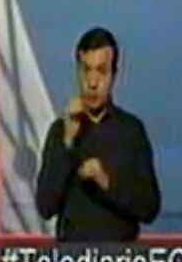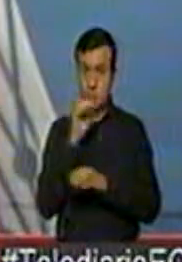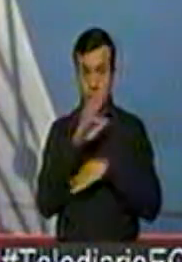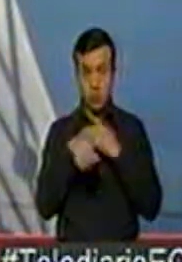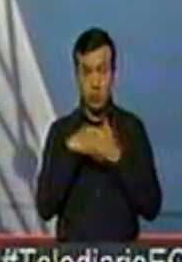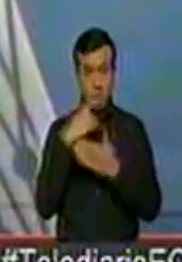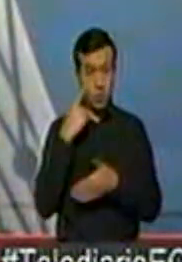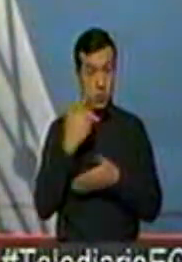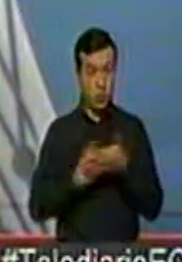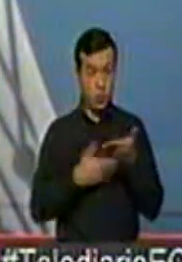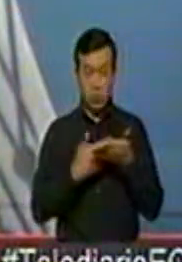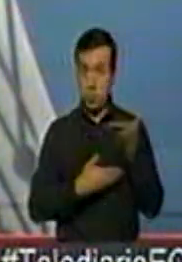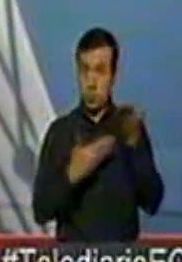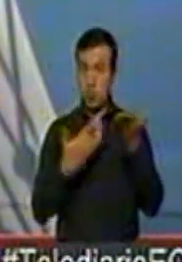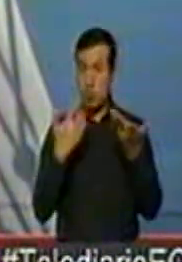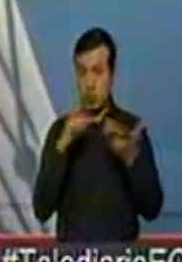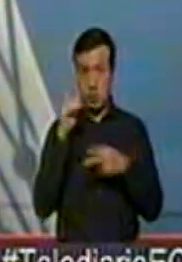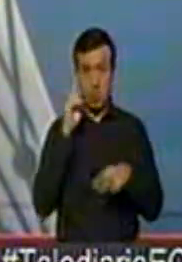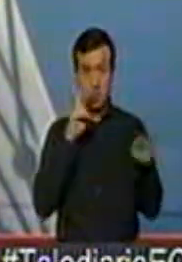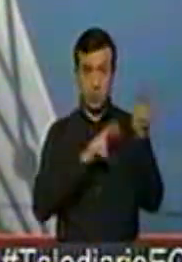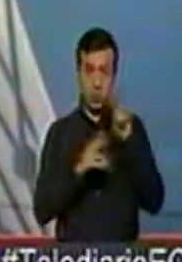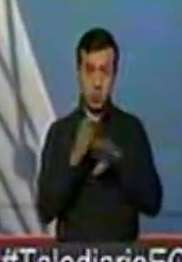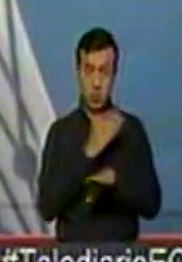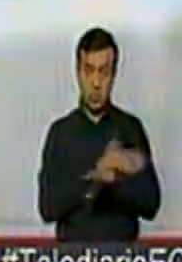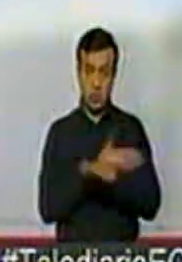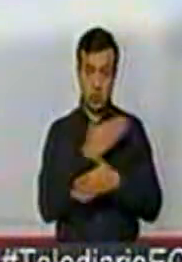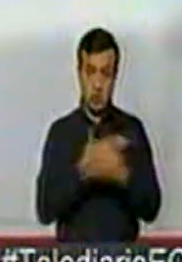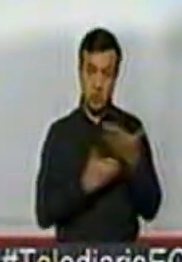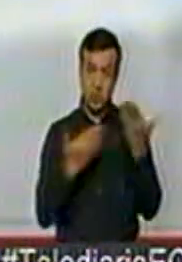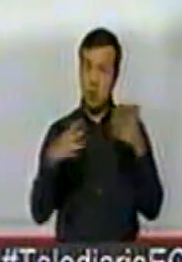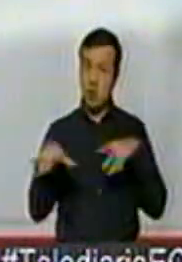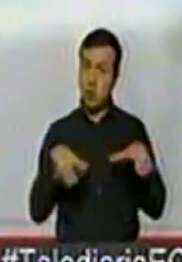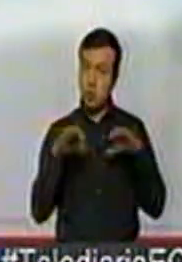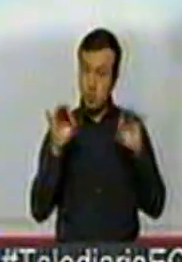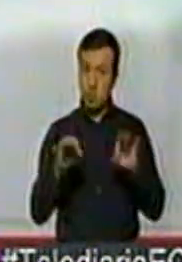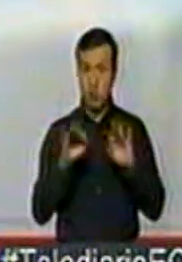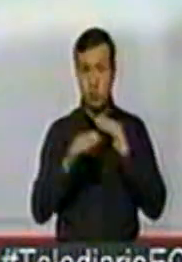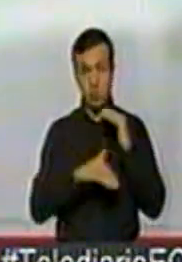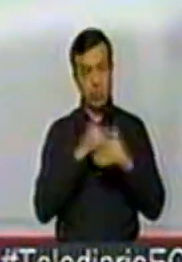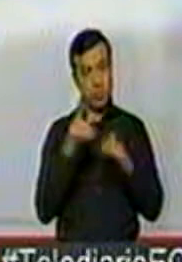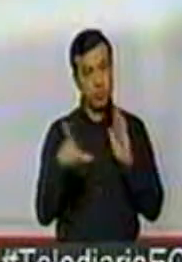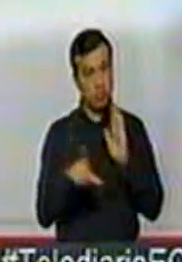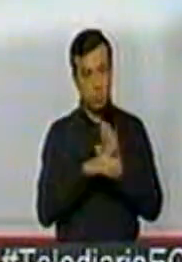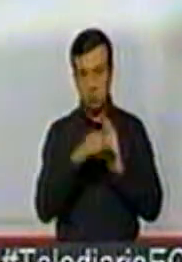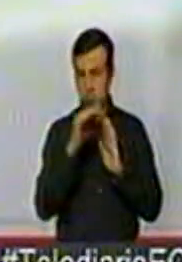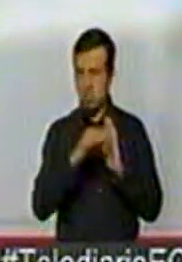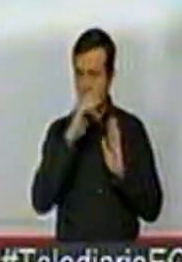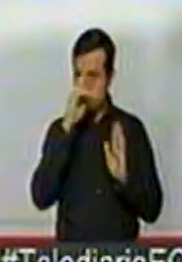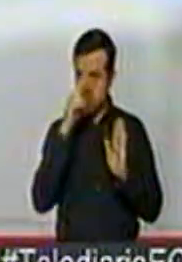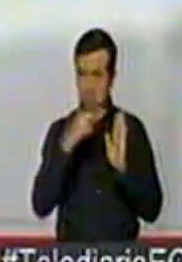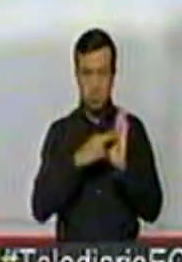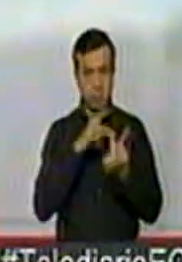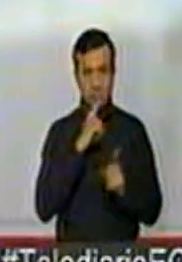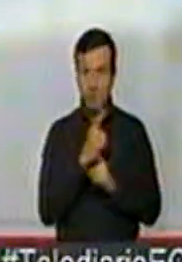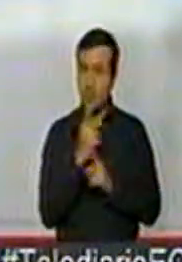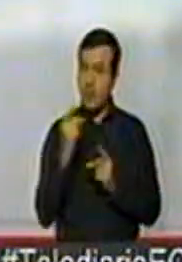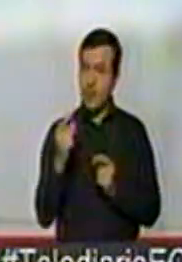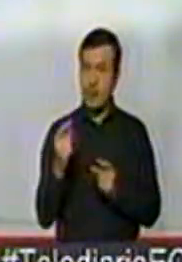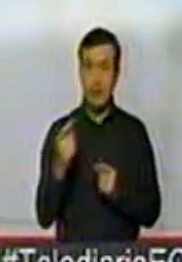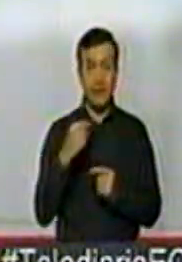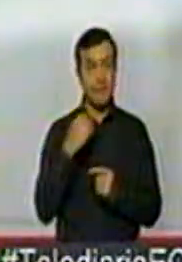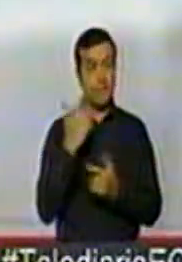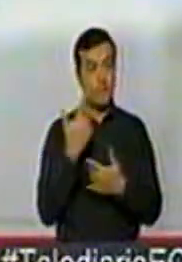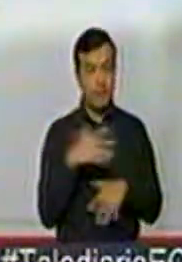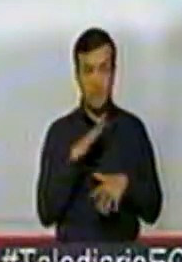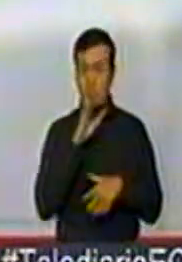la documentación que ustedes ya analizaron previamente? Que actúen de conformidad al debido proceso, con la misma celeridad con la que